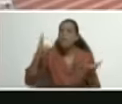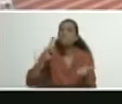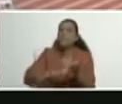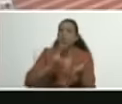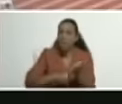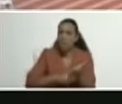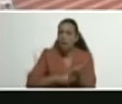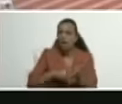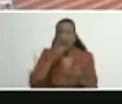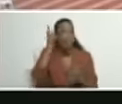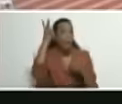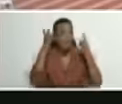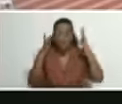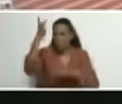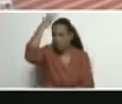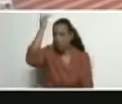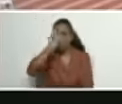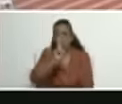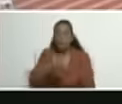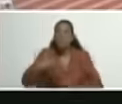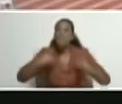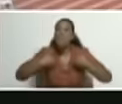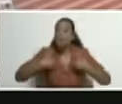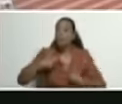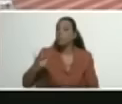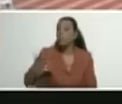verdad de los esfuerzos